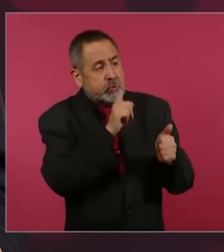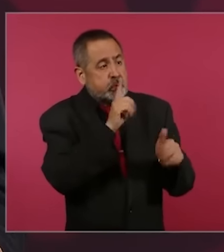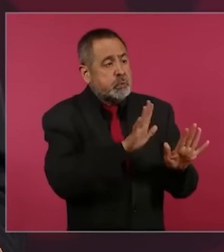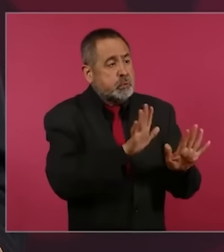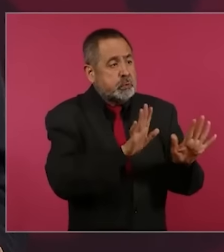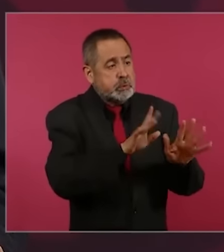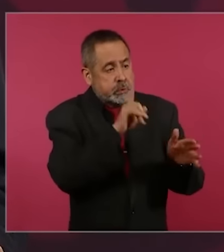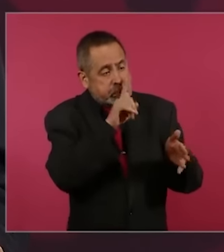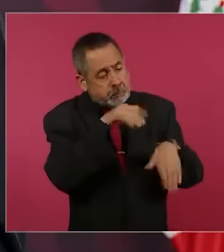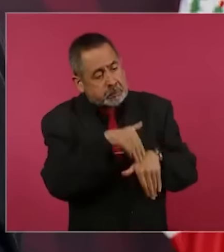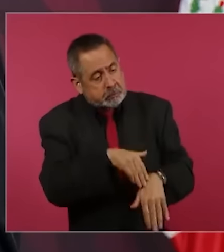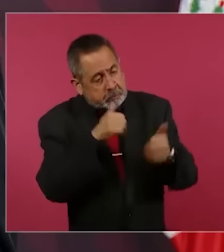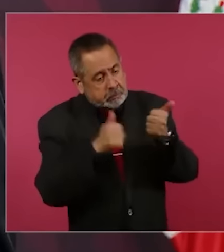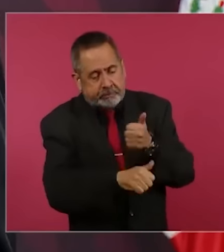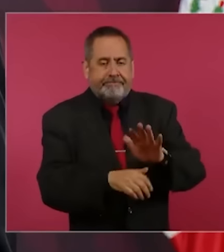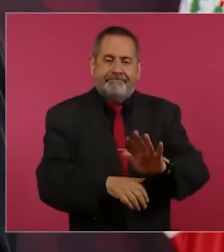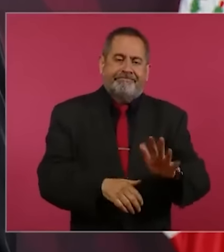nos